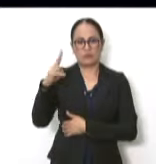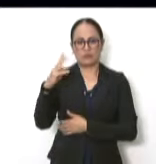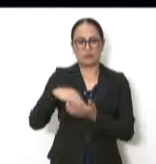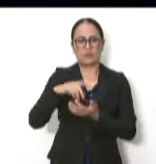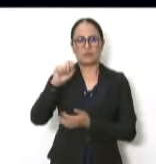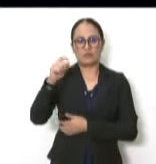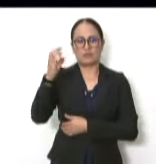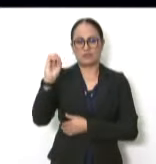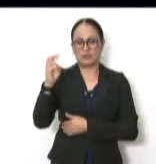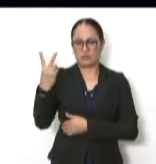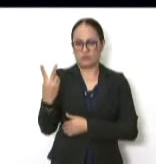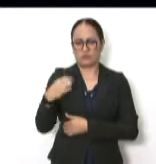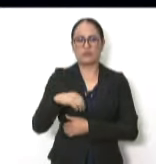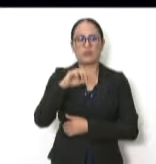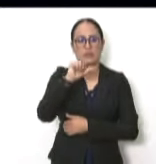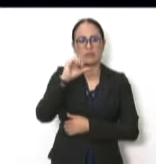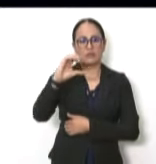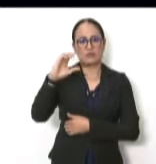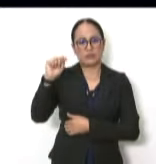ACT-PV-15-04-2020.02,